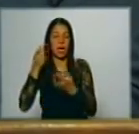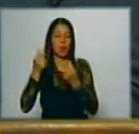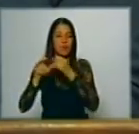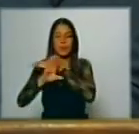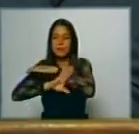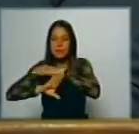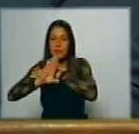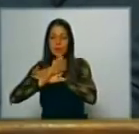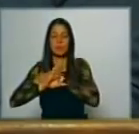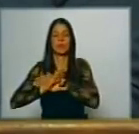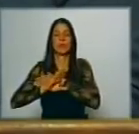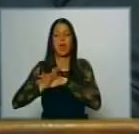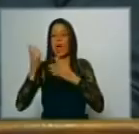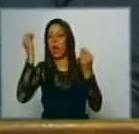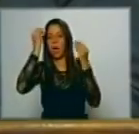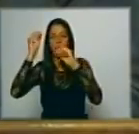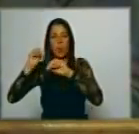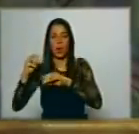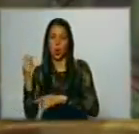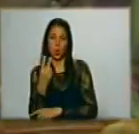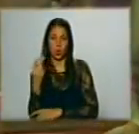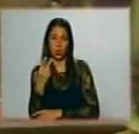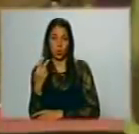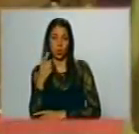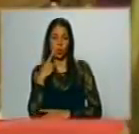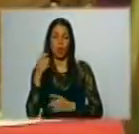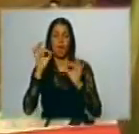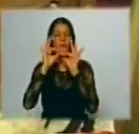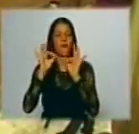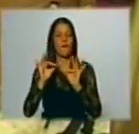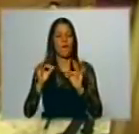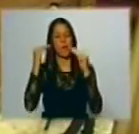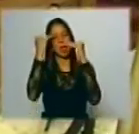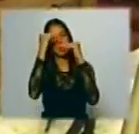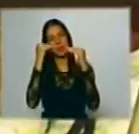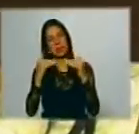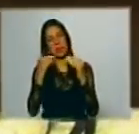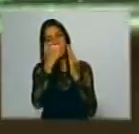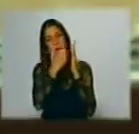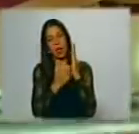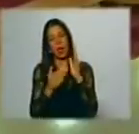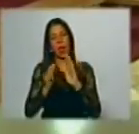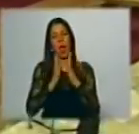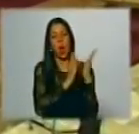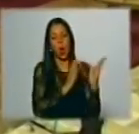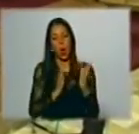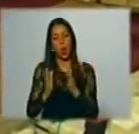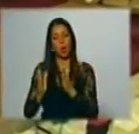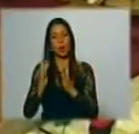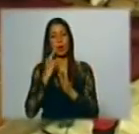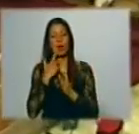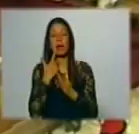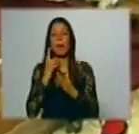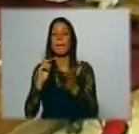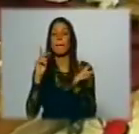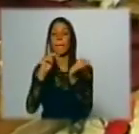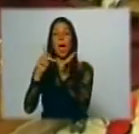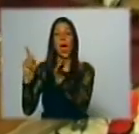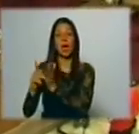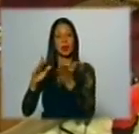Socioeconómicos, determinarán las distintas modalidades y niveles de organización, participación